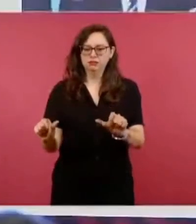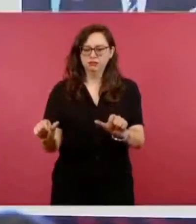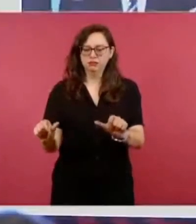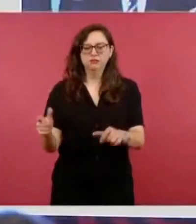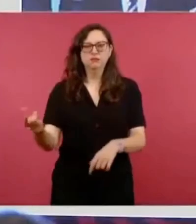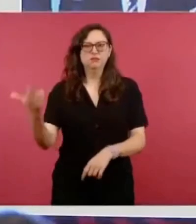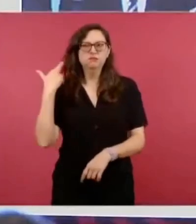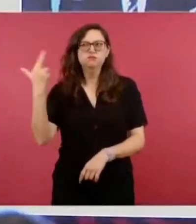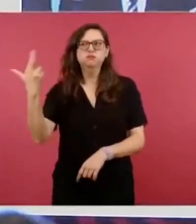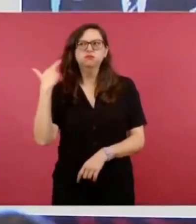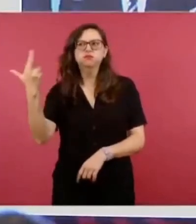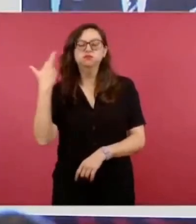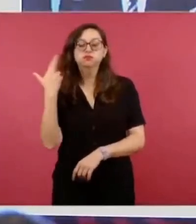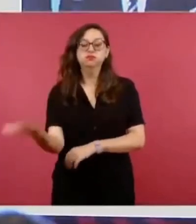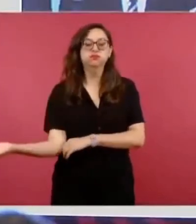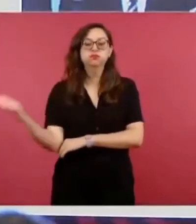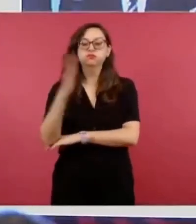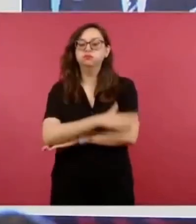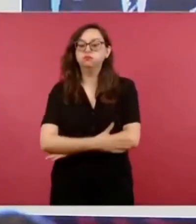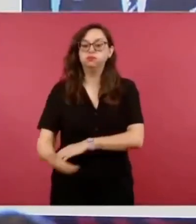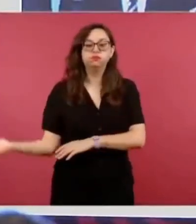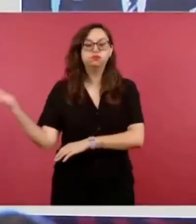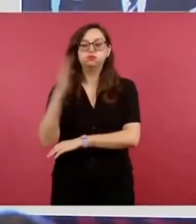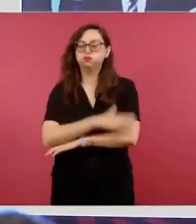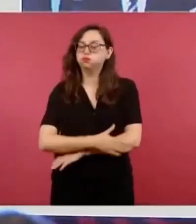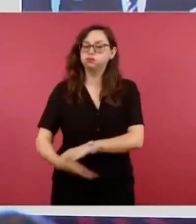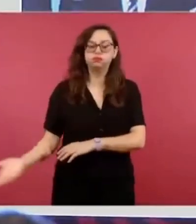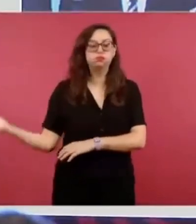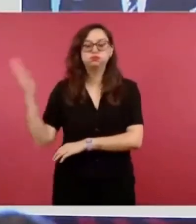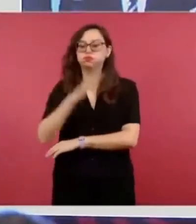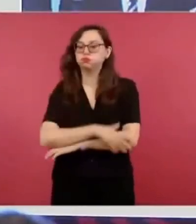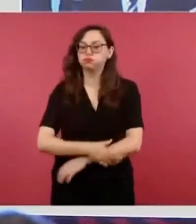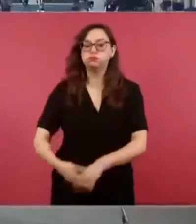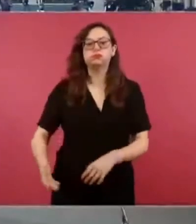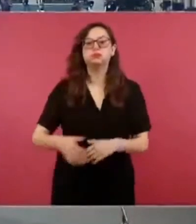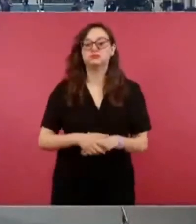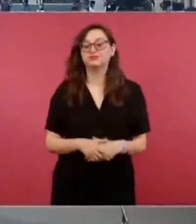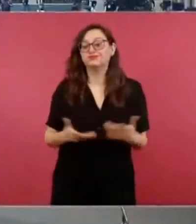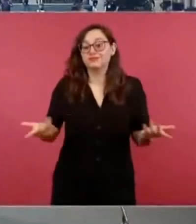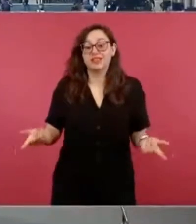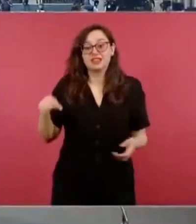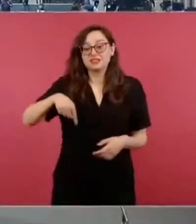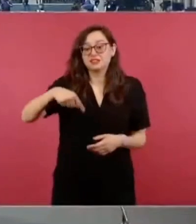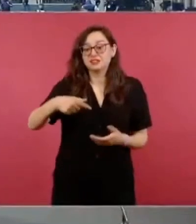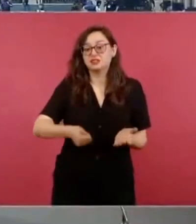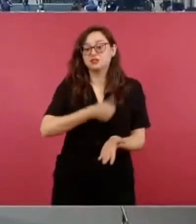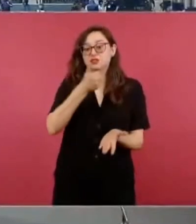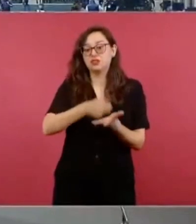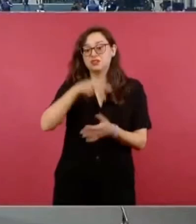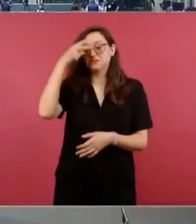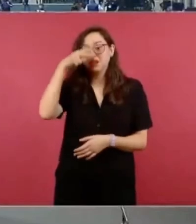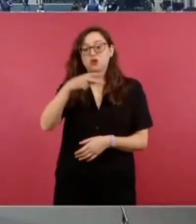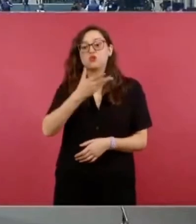porque en la ciudad se utiliza mucho el automóvil. Entonces hay que traer